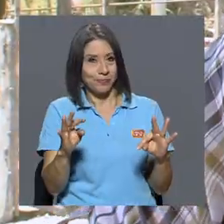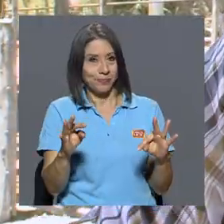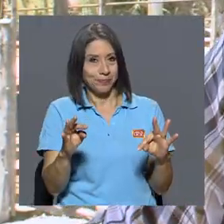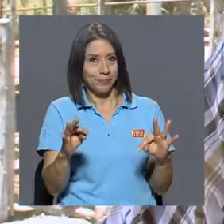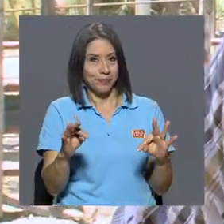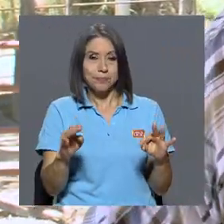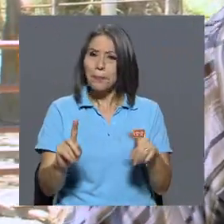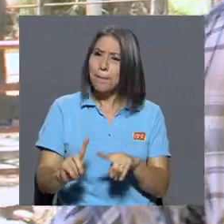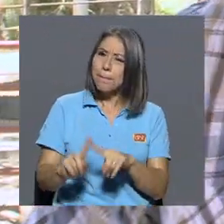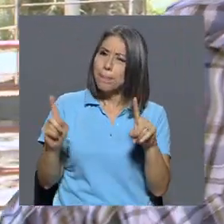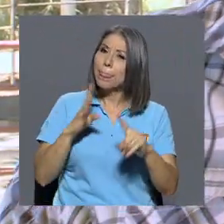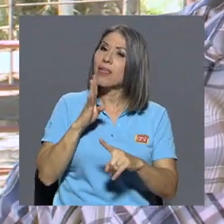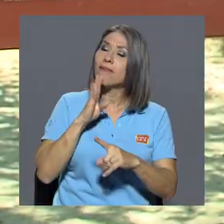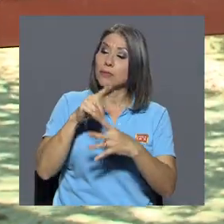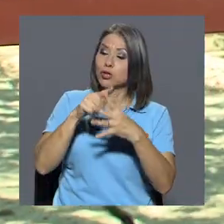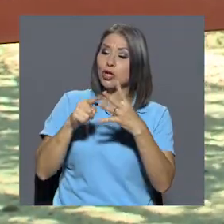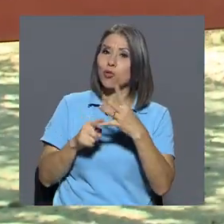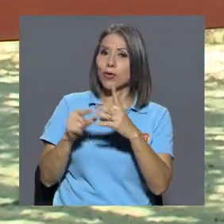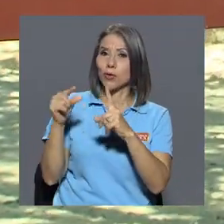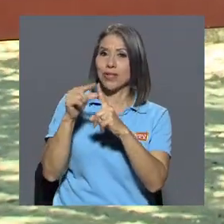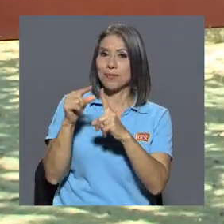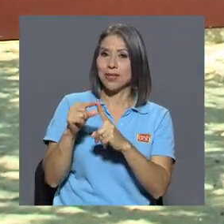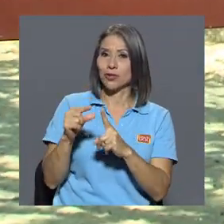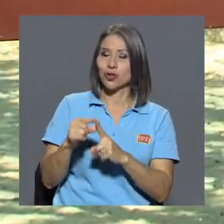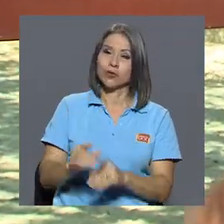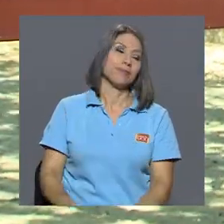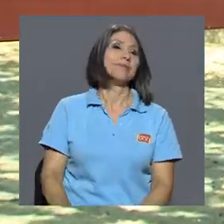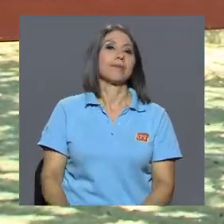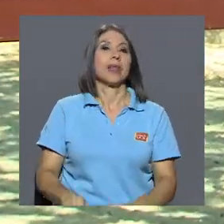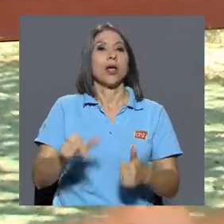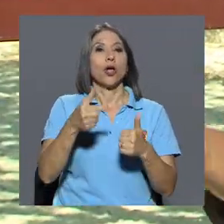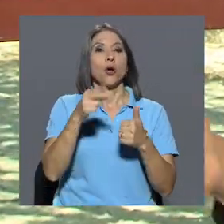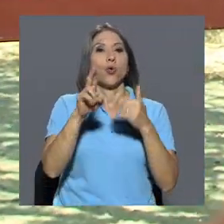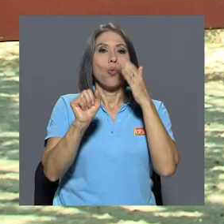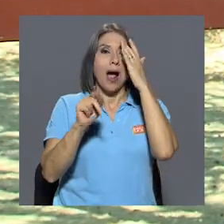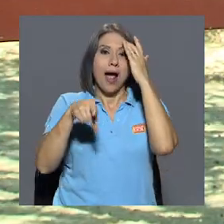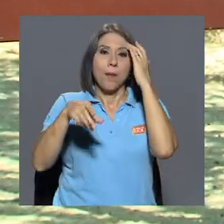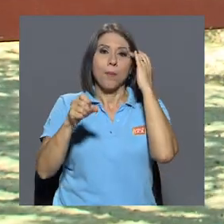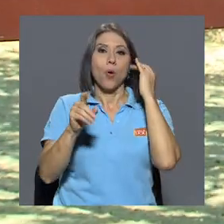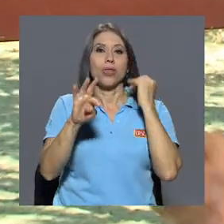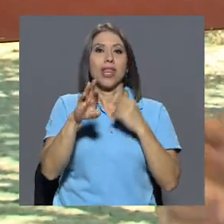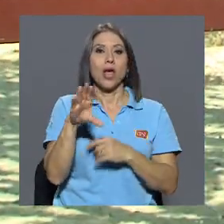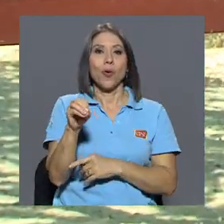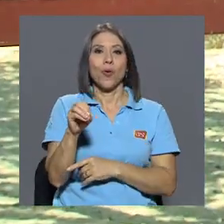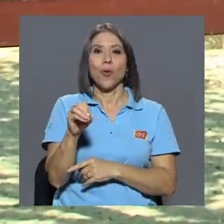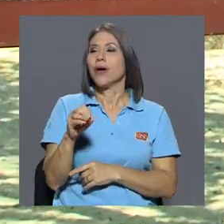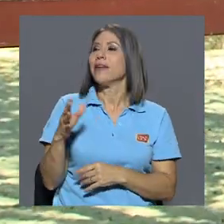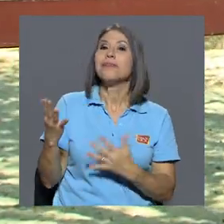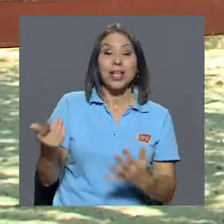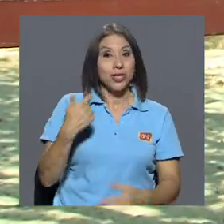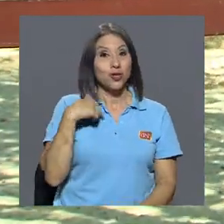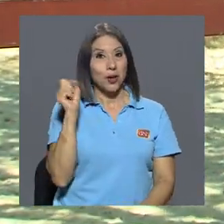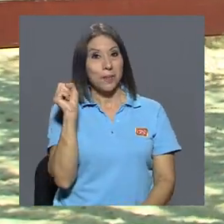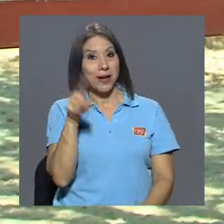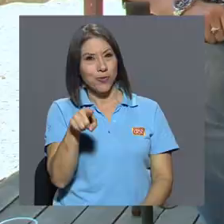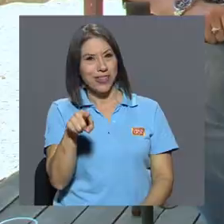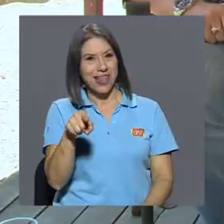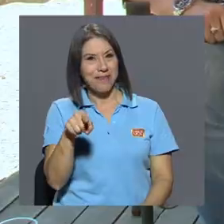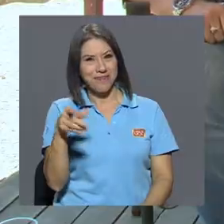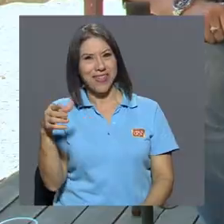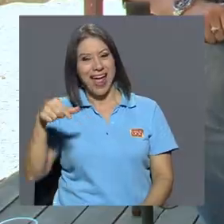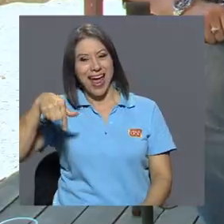Pero hablemos de los 4 términos. El guapoteo es. Yo le pregunté, el guapoteo. Yo le pregunté a